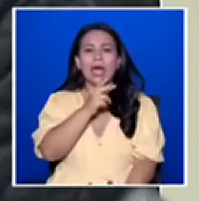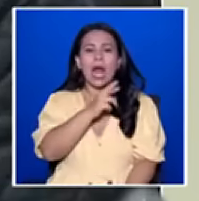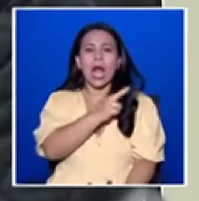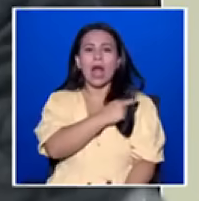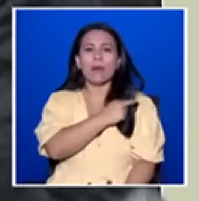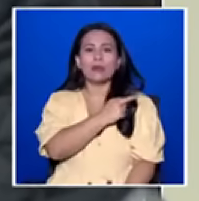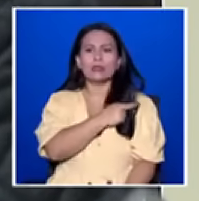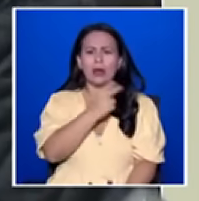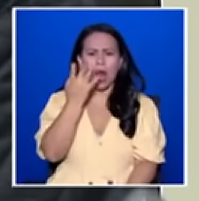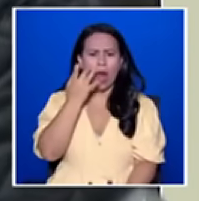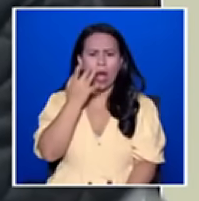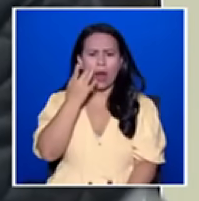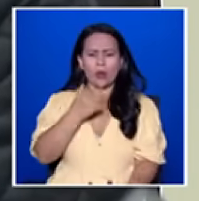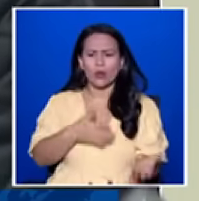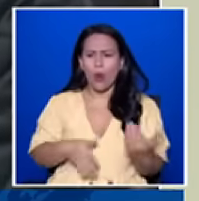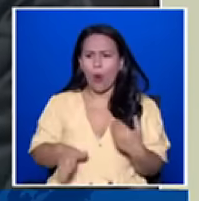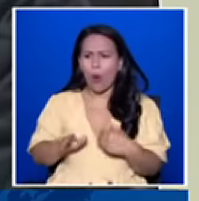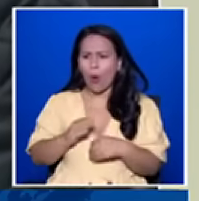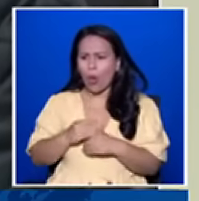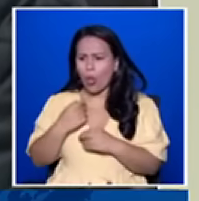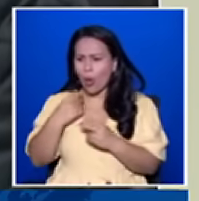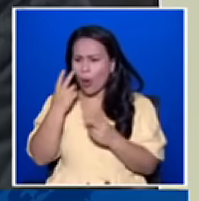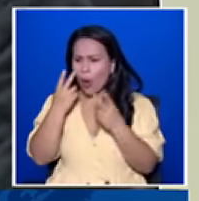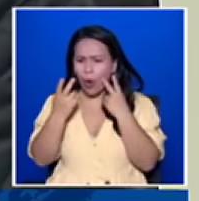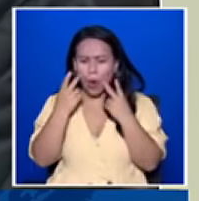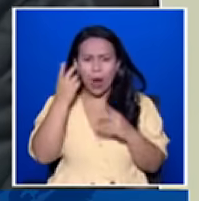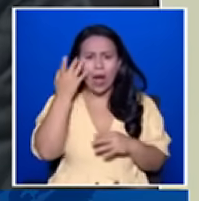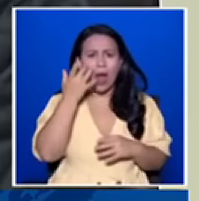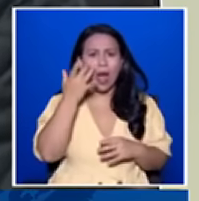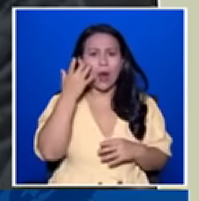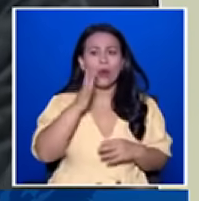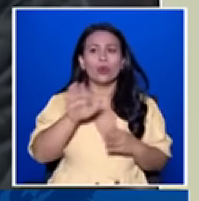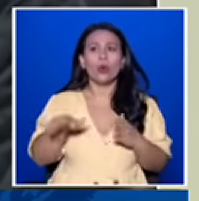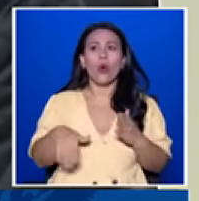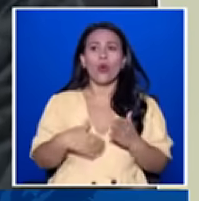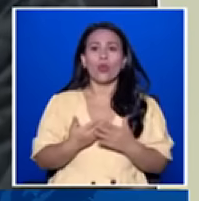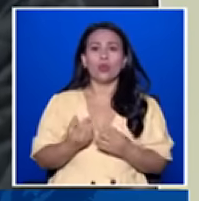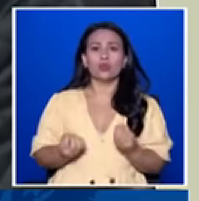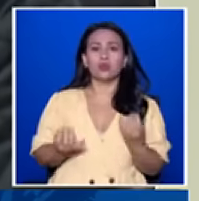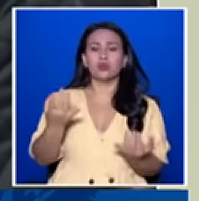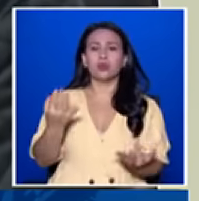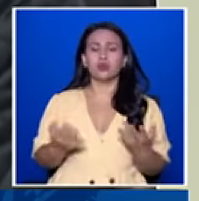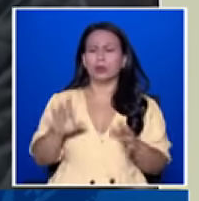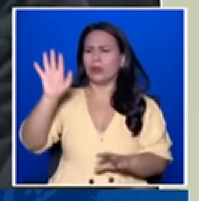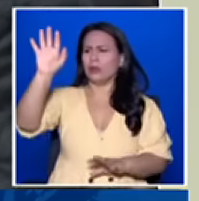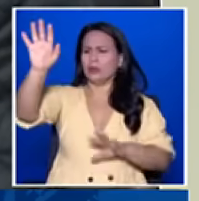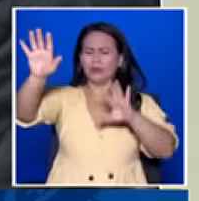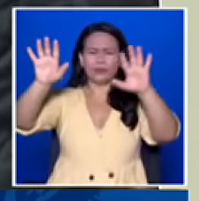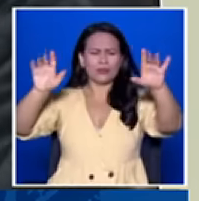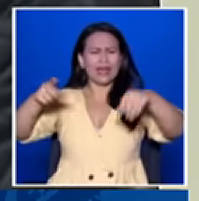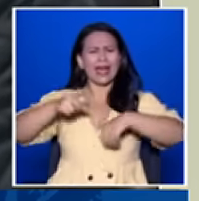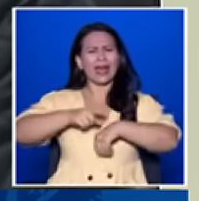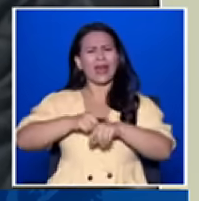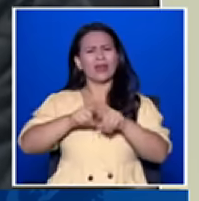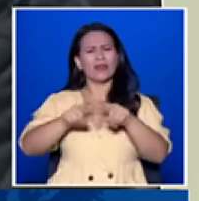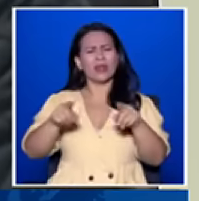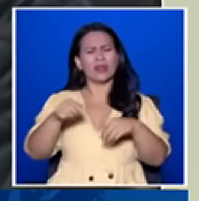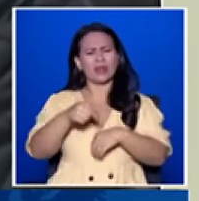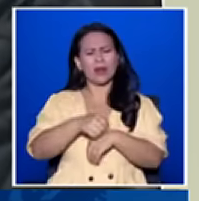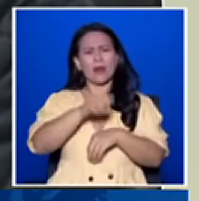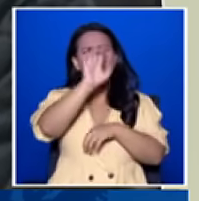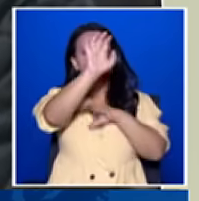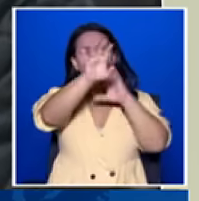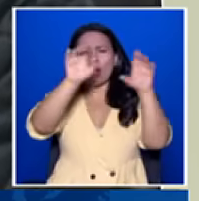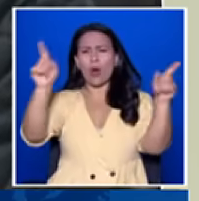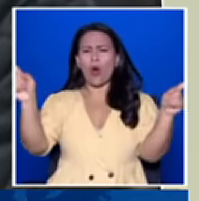muy llamativo, por no decirlo menos, es muy extraño que los incendios sean en corto tiempo en distintos puntos, por lo tanto hay